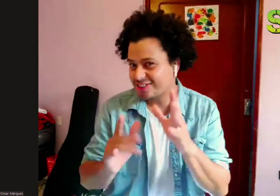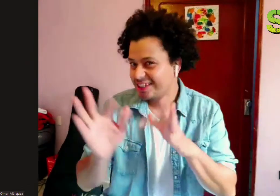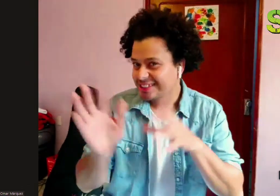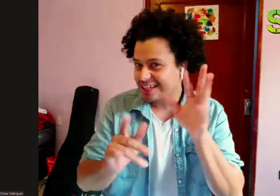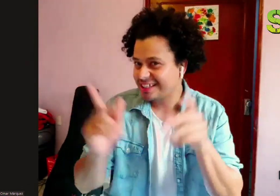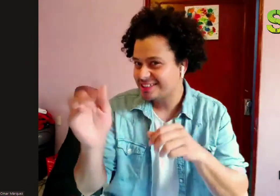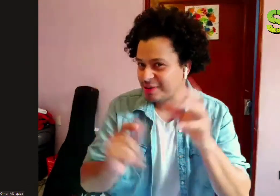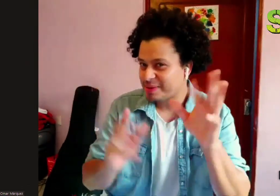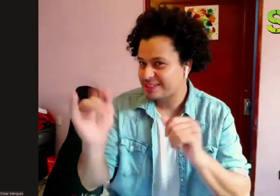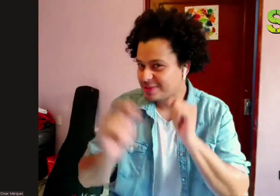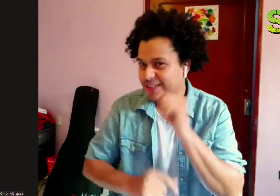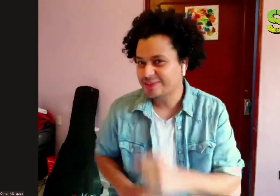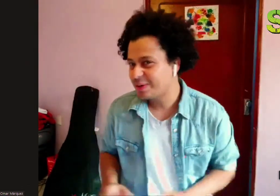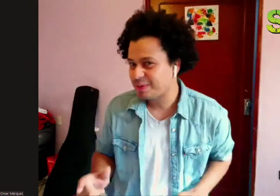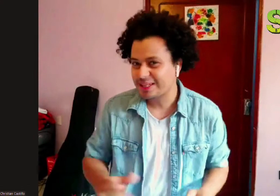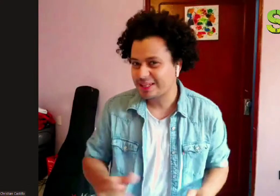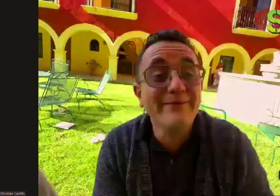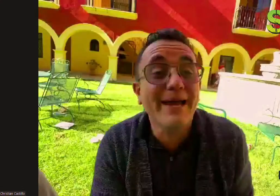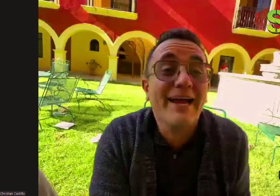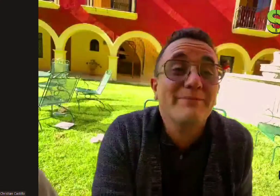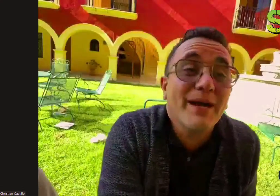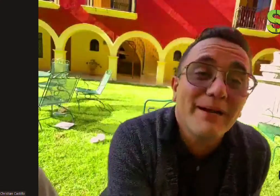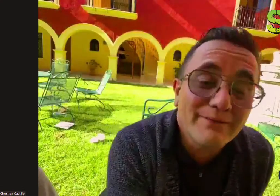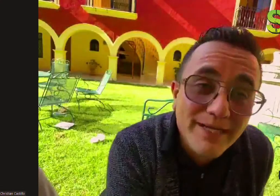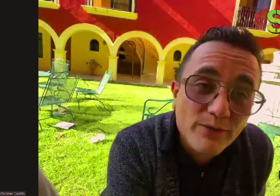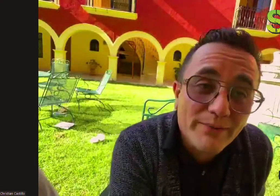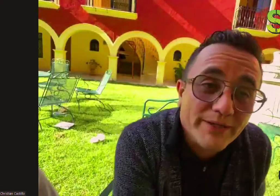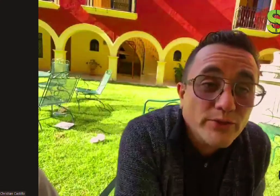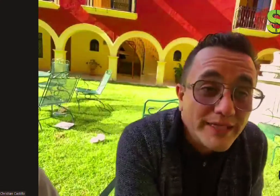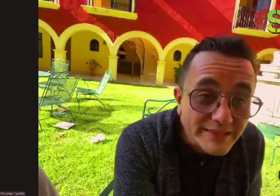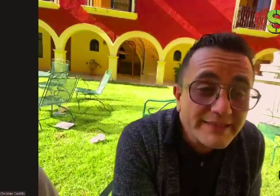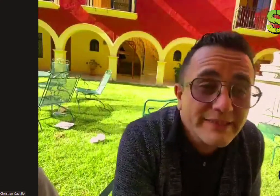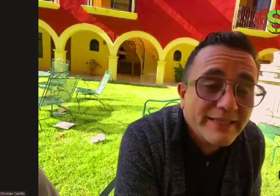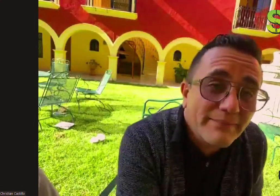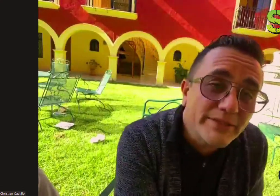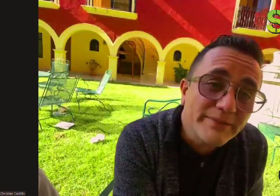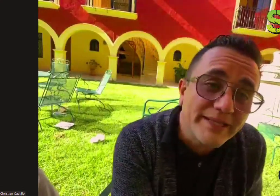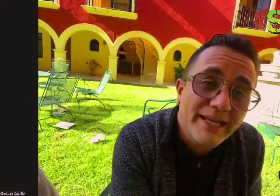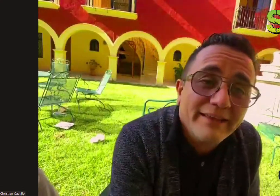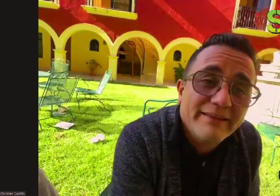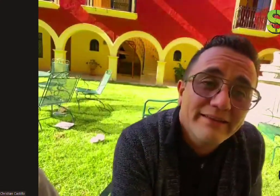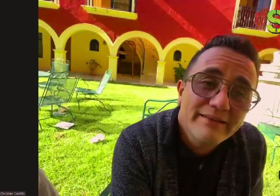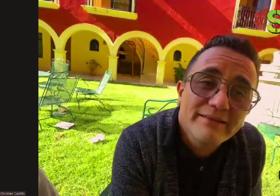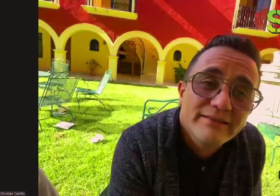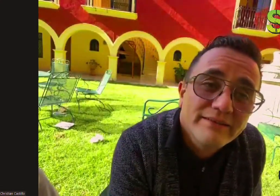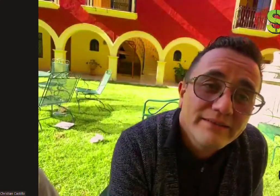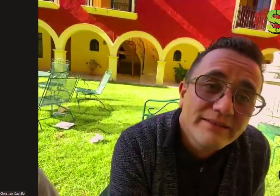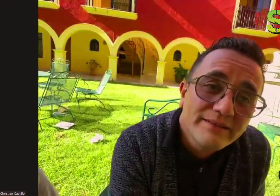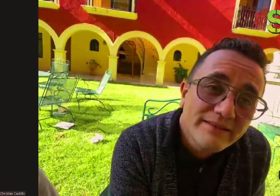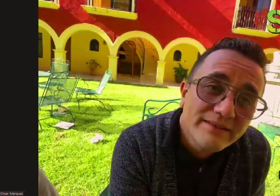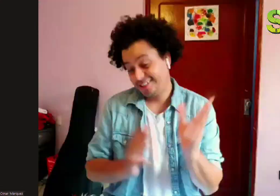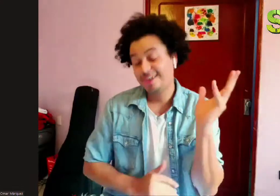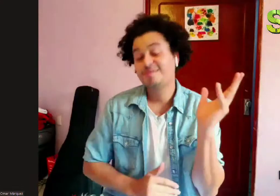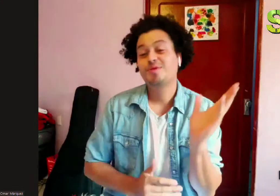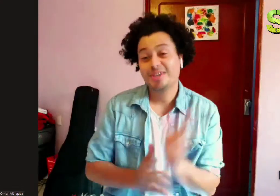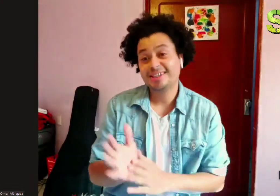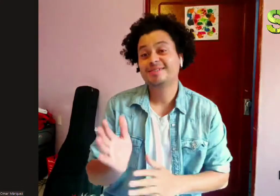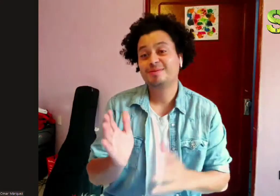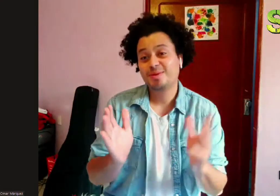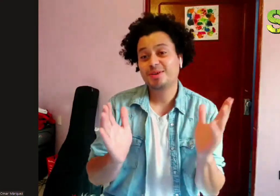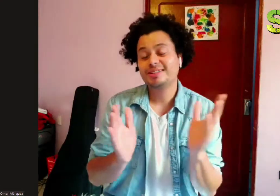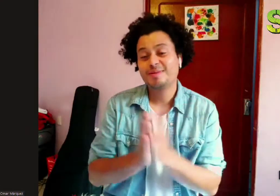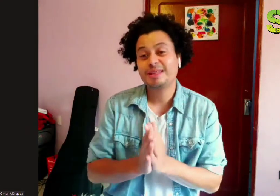invitaciones o cosillas ahí sorpresivas. Oye, sí, alguna colaboración tiene la posibilidad. Sí, existe